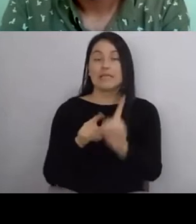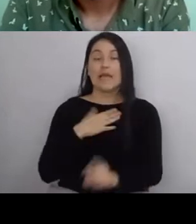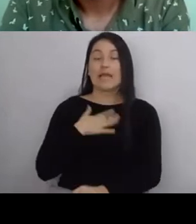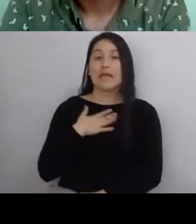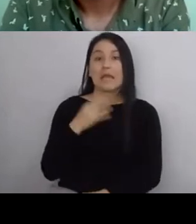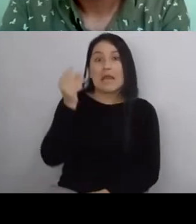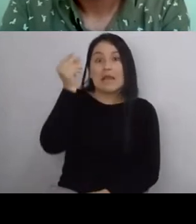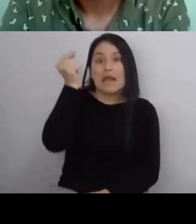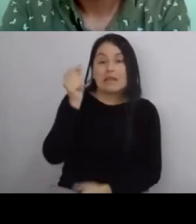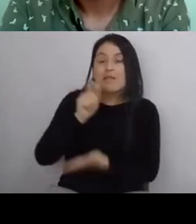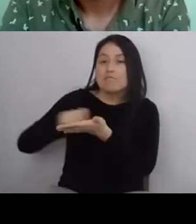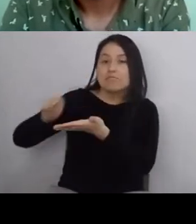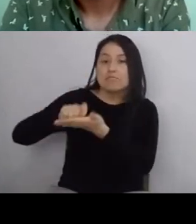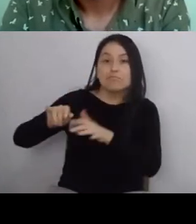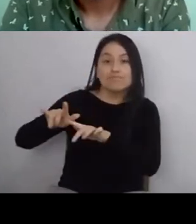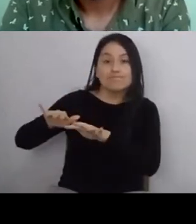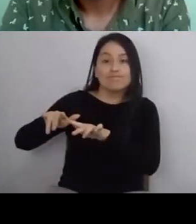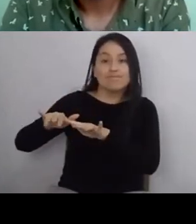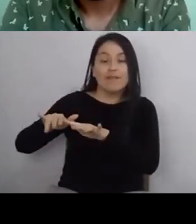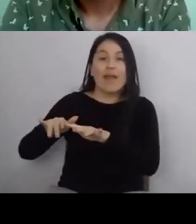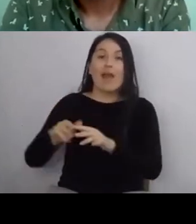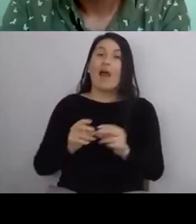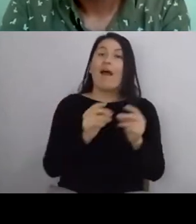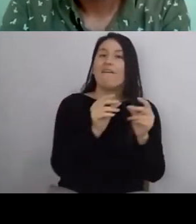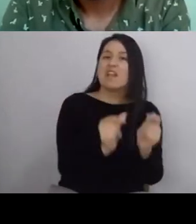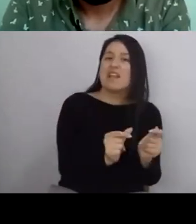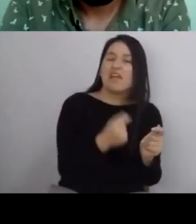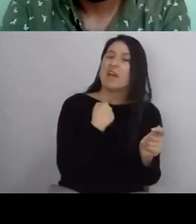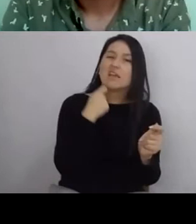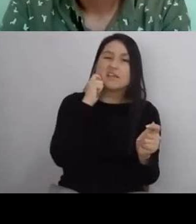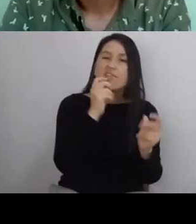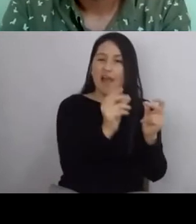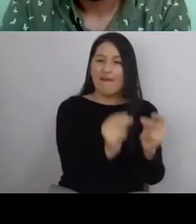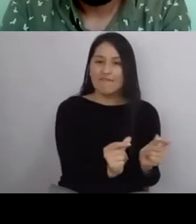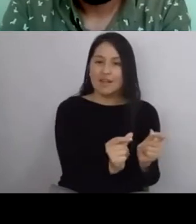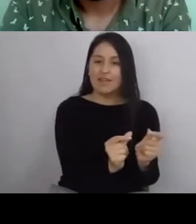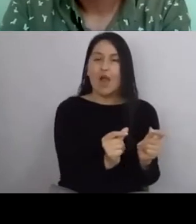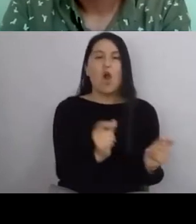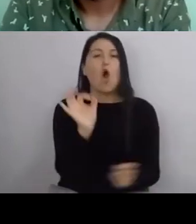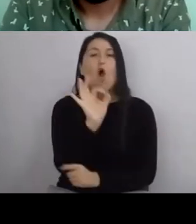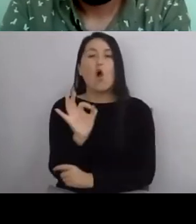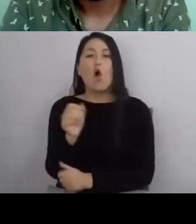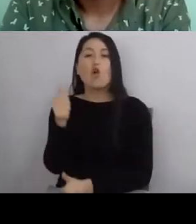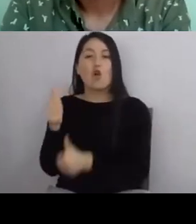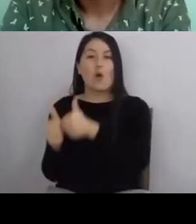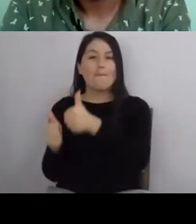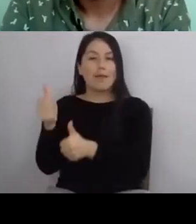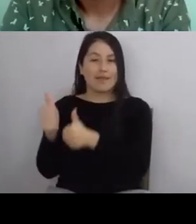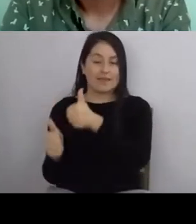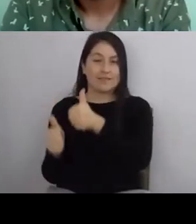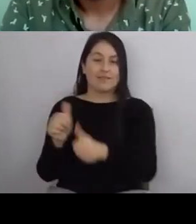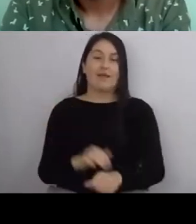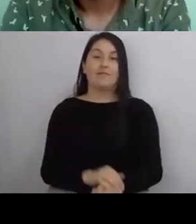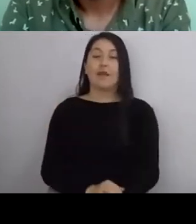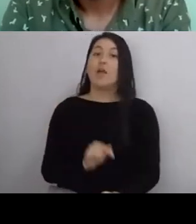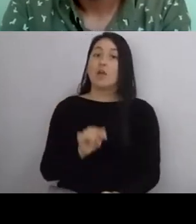o creativa, puede poner en el chat habilidad. ¿Qué creen que es habilidad? ¿Qué creen que es competencia? Es una pregunta que vamos a responder, ¿ya? Así